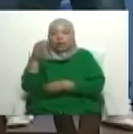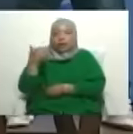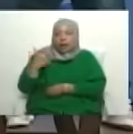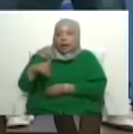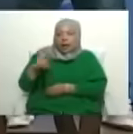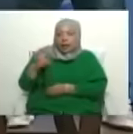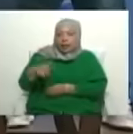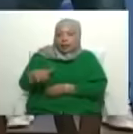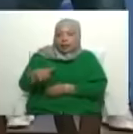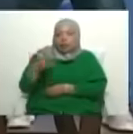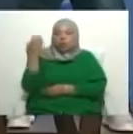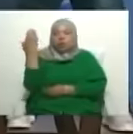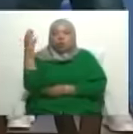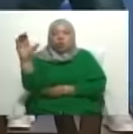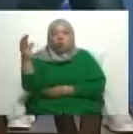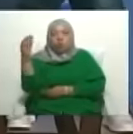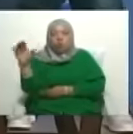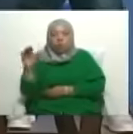de Colombia,